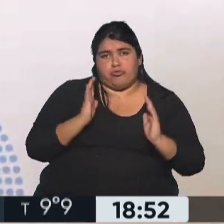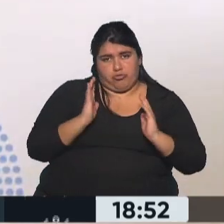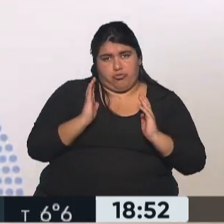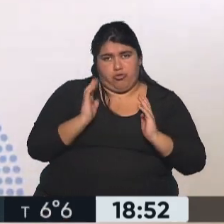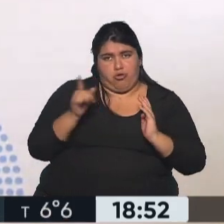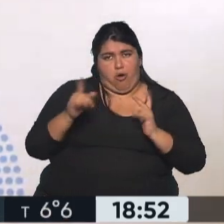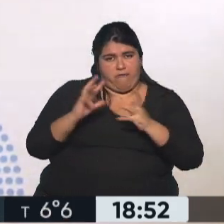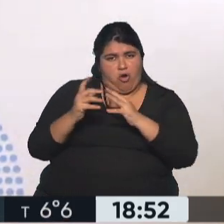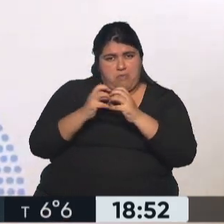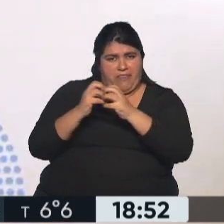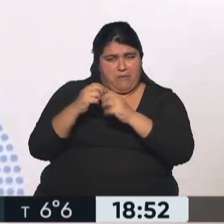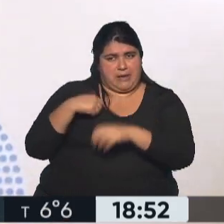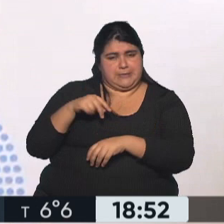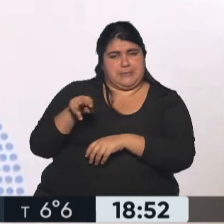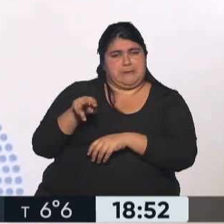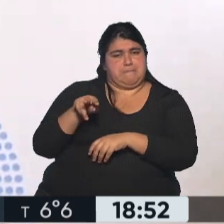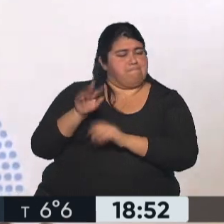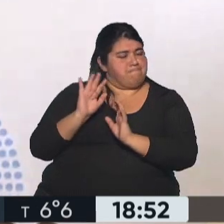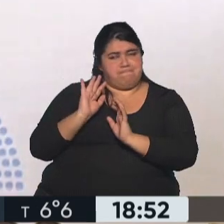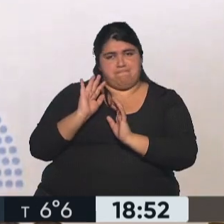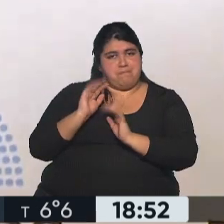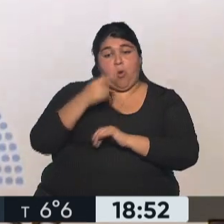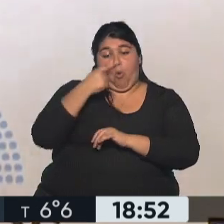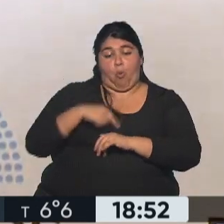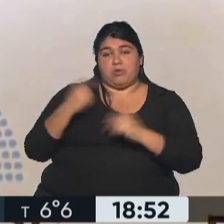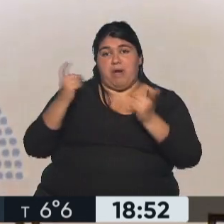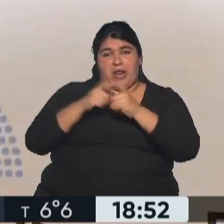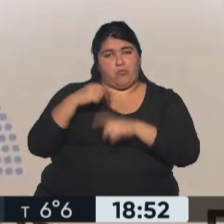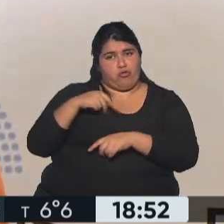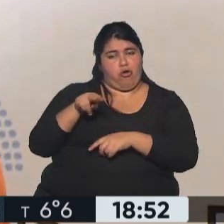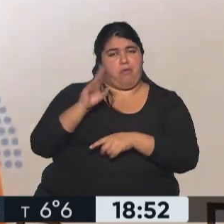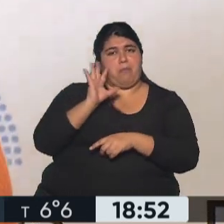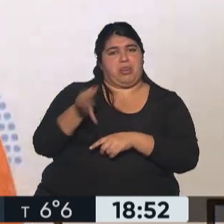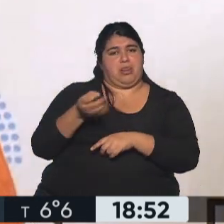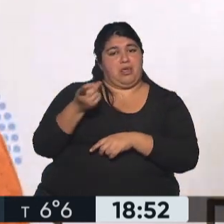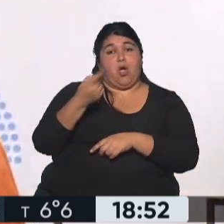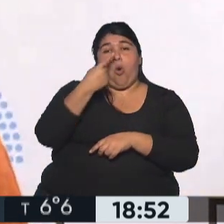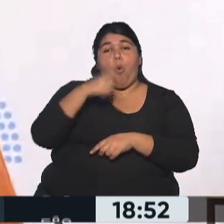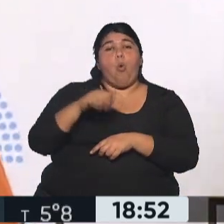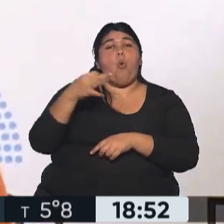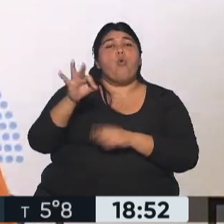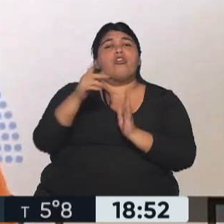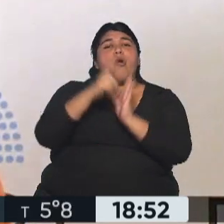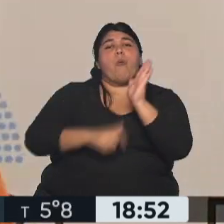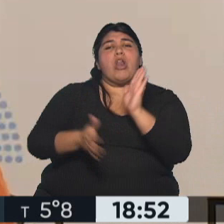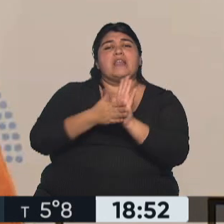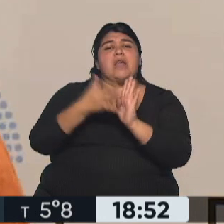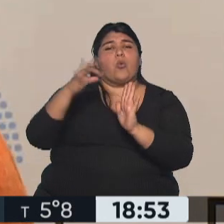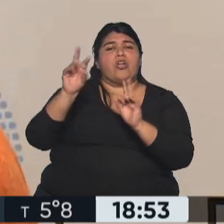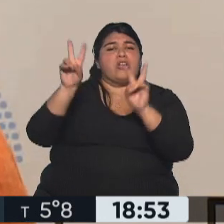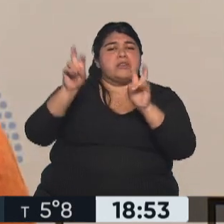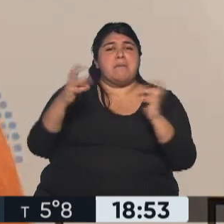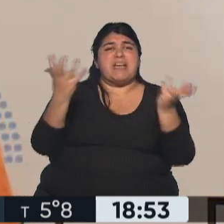está discutiendo esto y hoy se confirma en esta última reunión porque se presenta la boleta única como un tema aislado de todo lo que es el